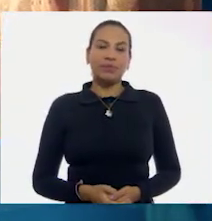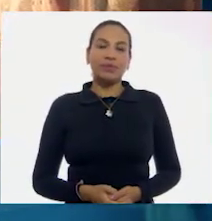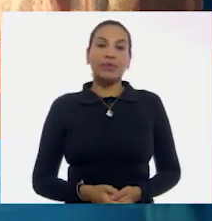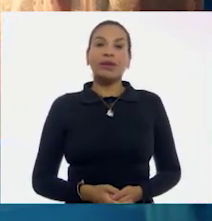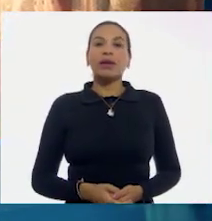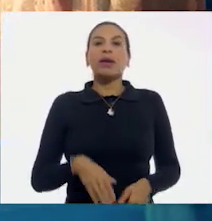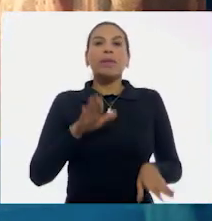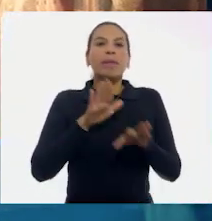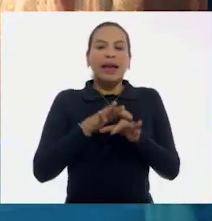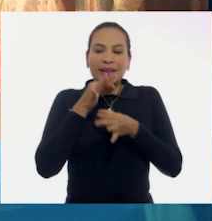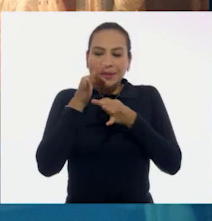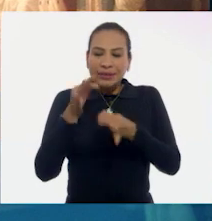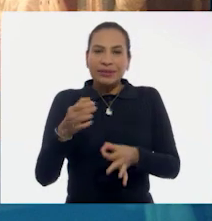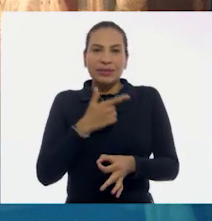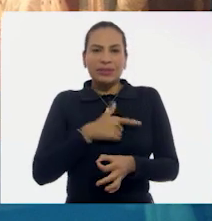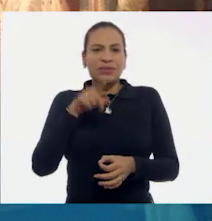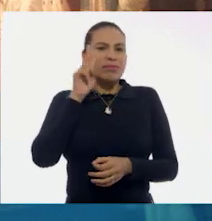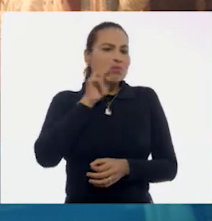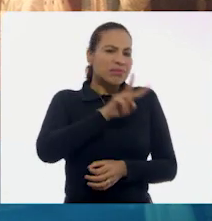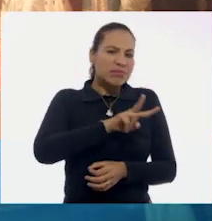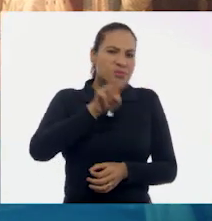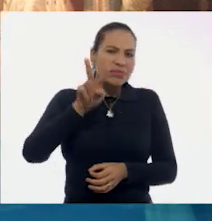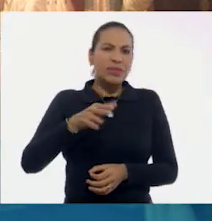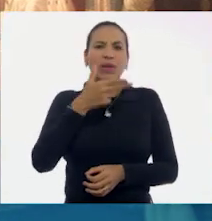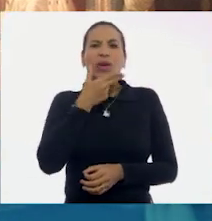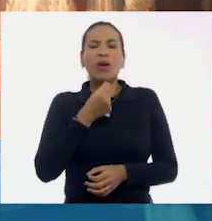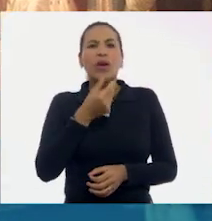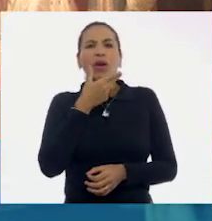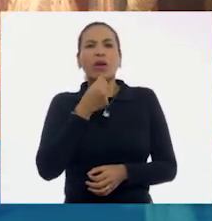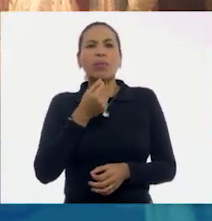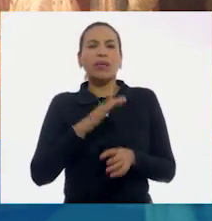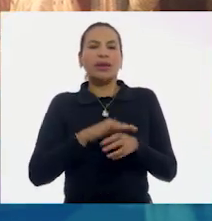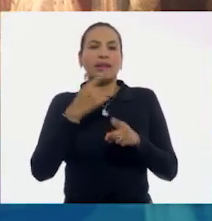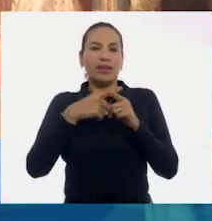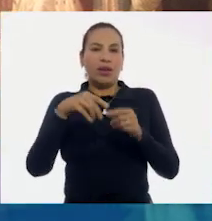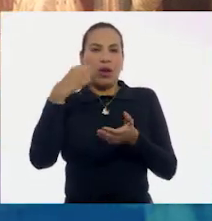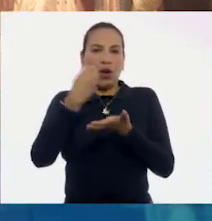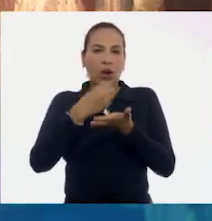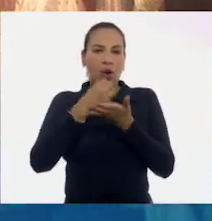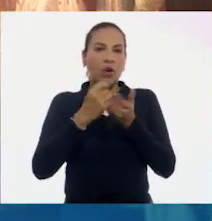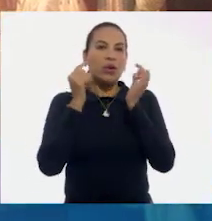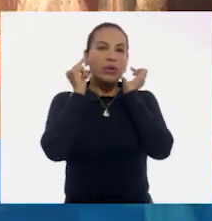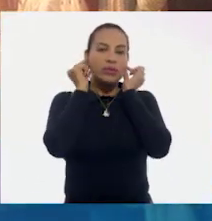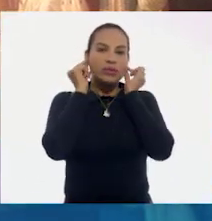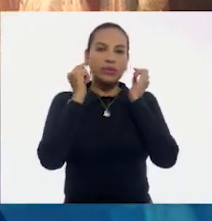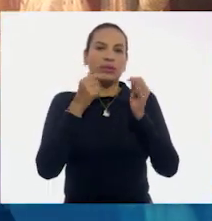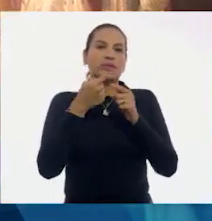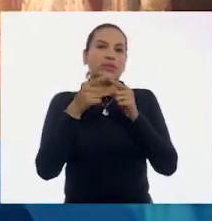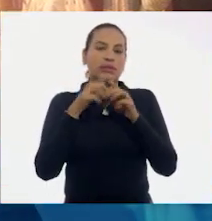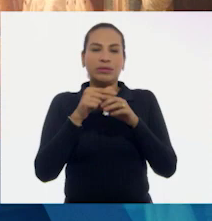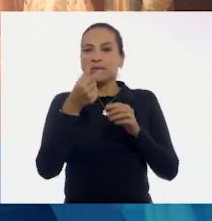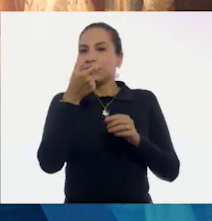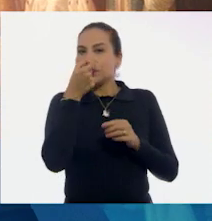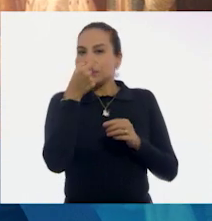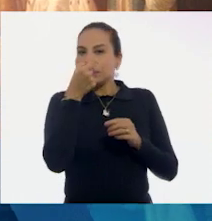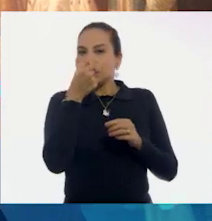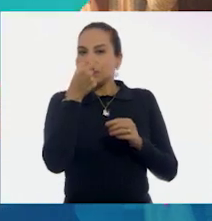Lo que más miraron fue los hombres, que traían cercillos de oro en las orejas y en las